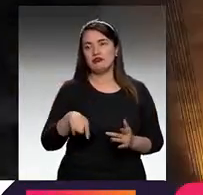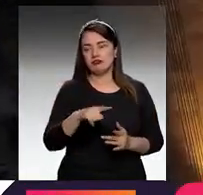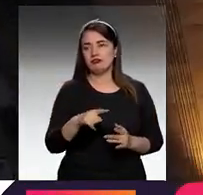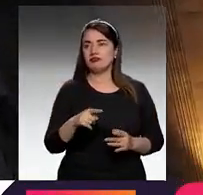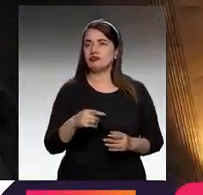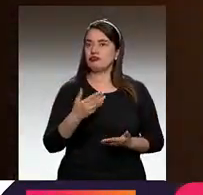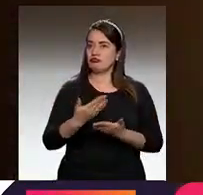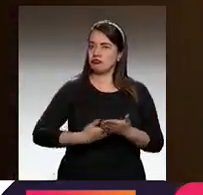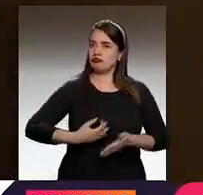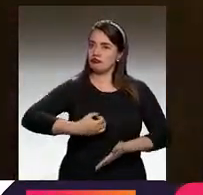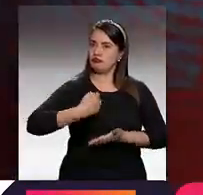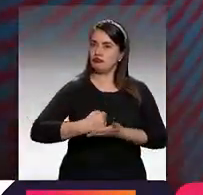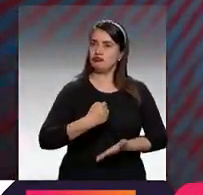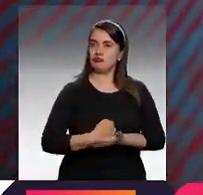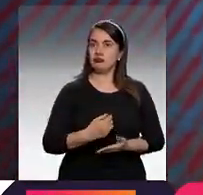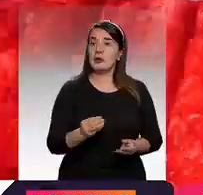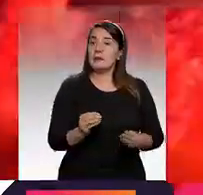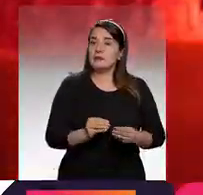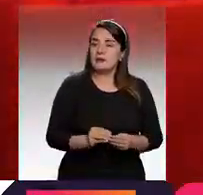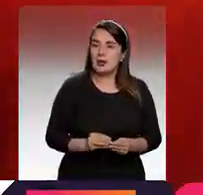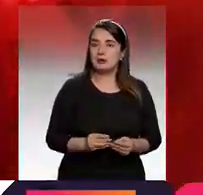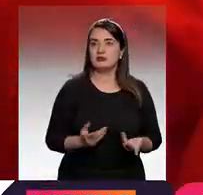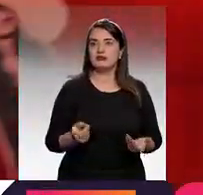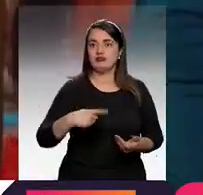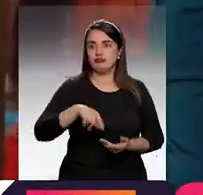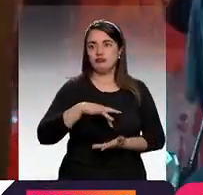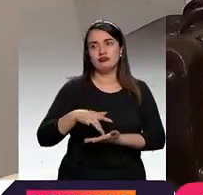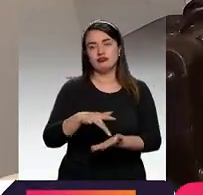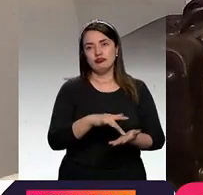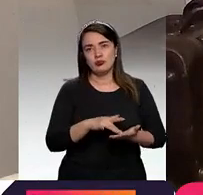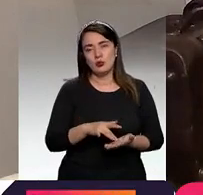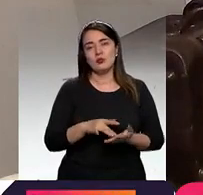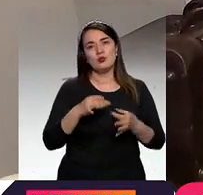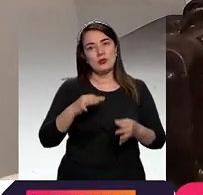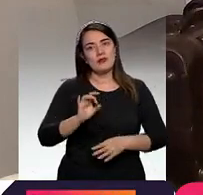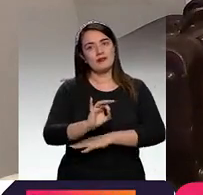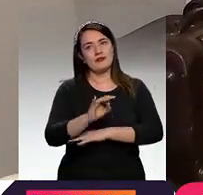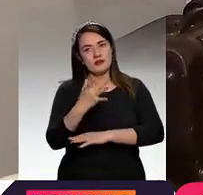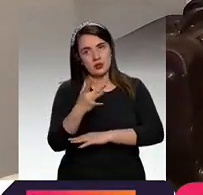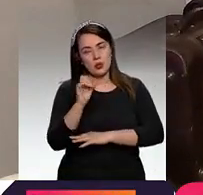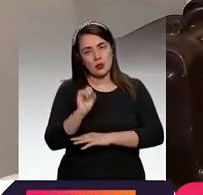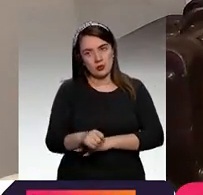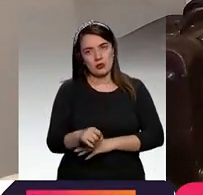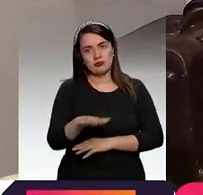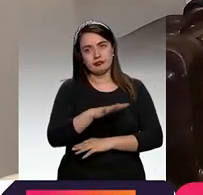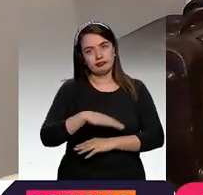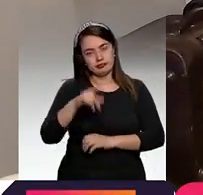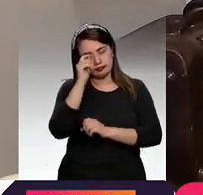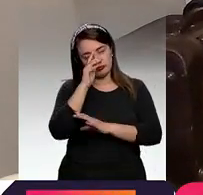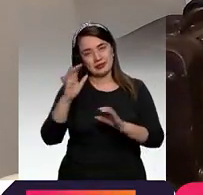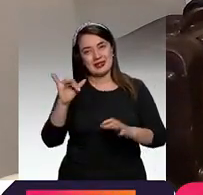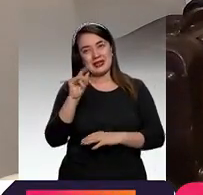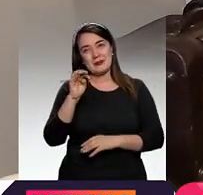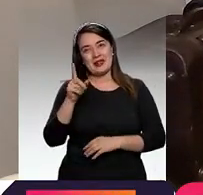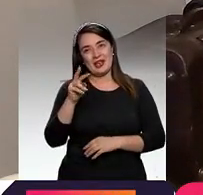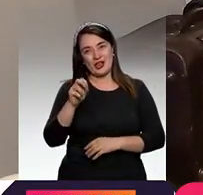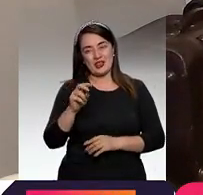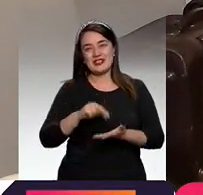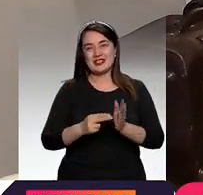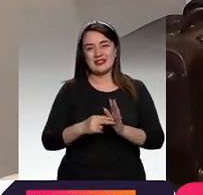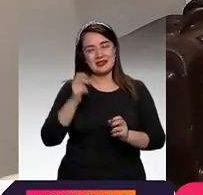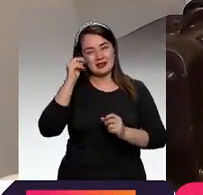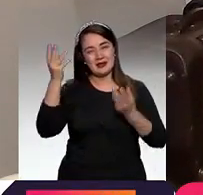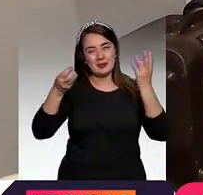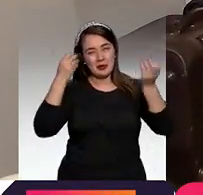reciban acreditación física e incluso de que participen de forma virtual en Imaginación, que es la Maratón Nacional